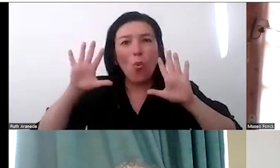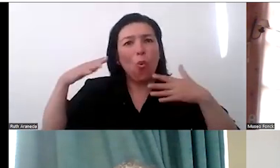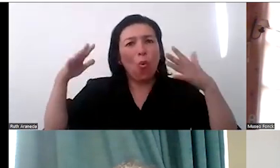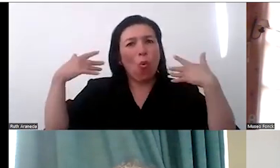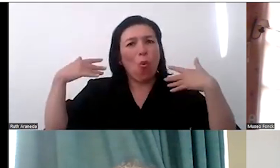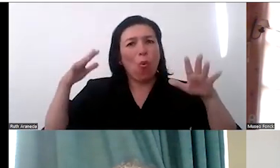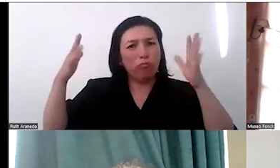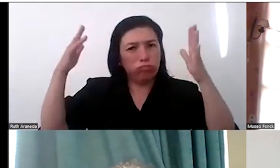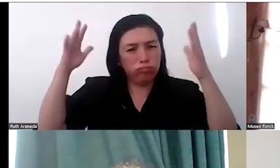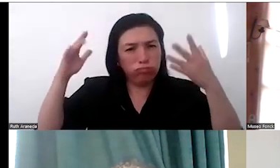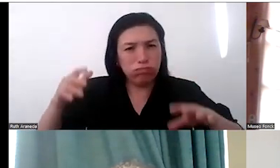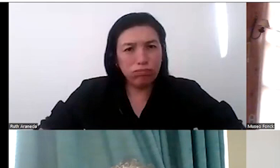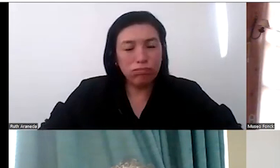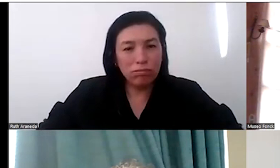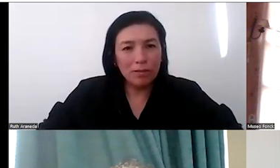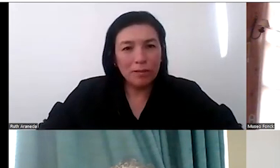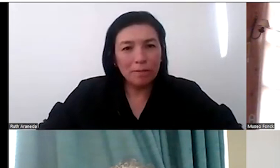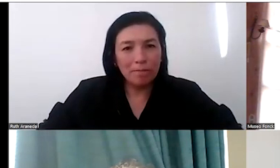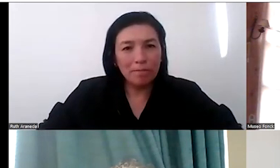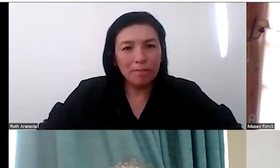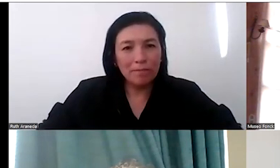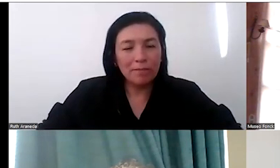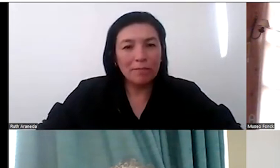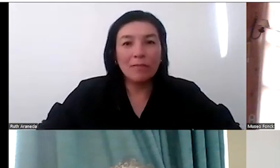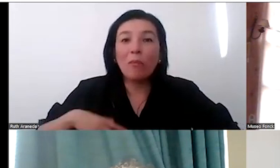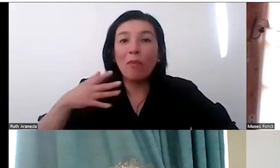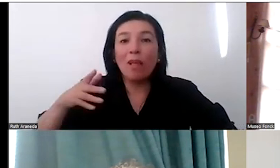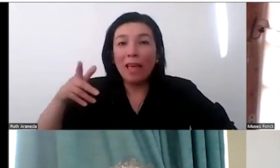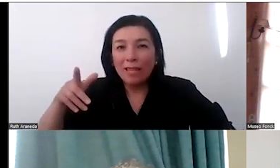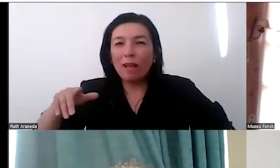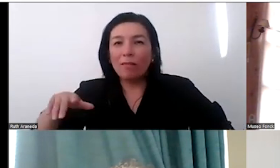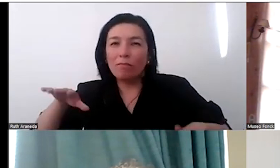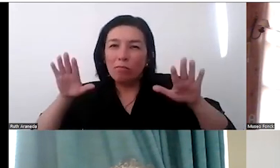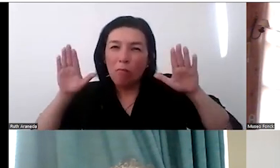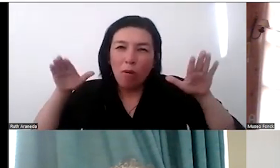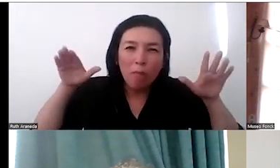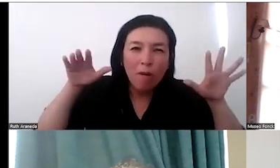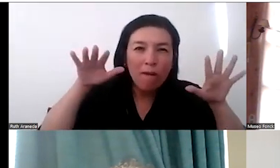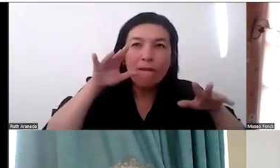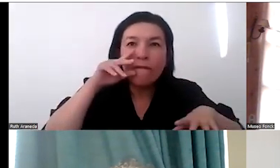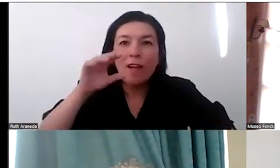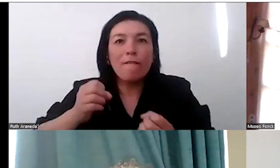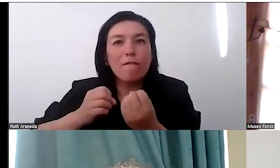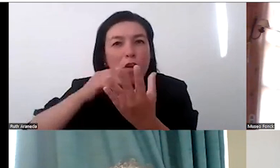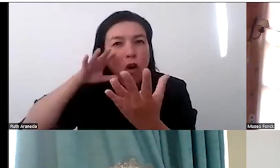así em, pueden guiarse de otra forma, pueden ver las flores de otra